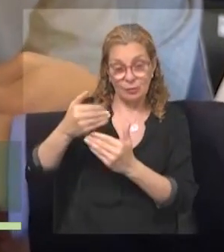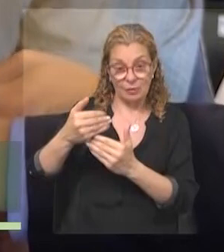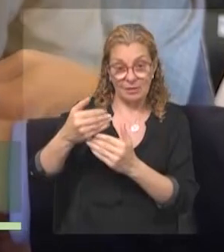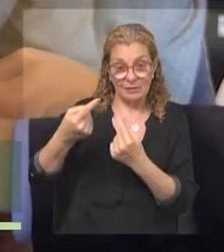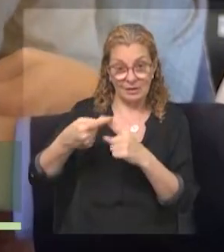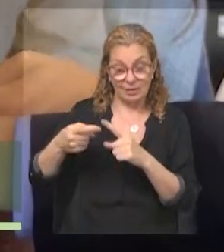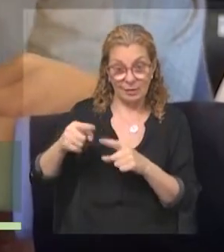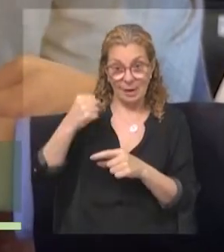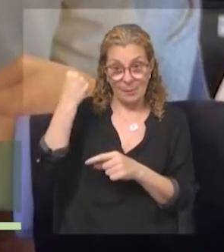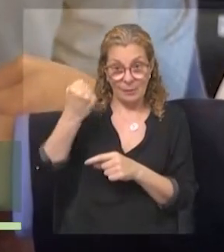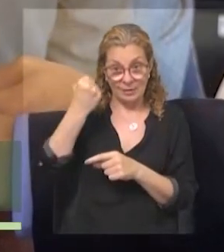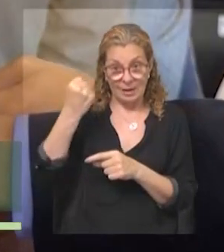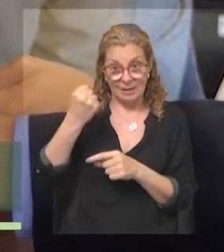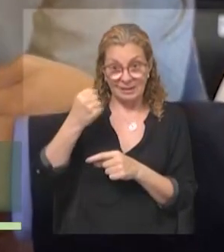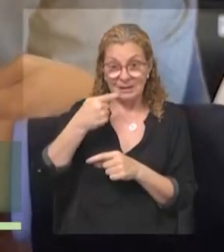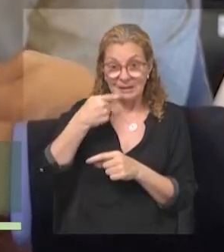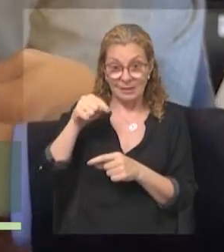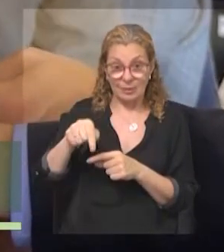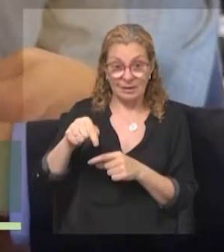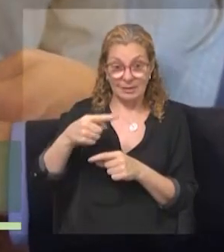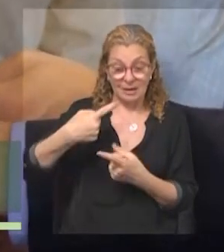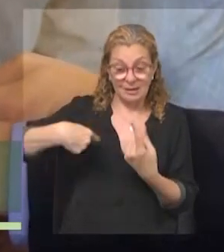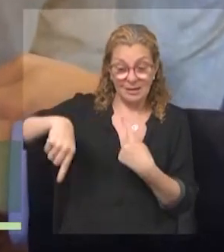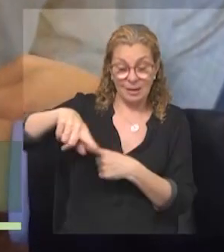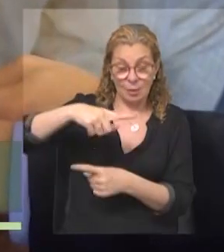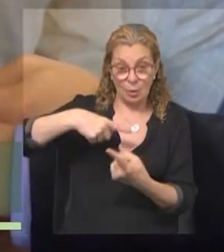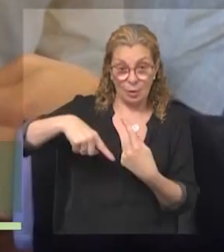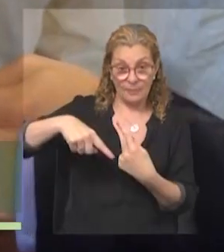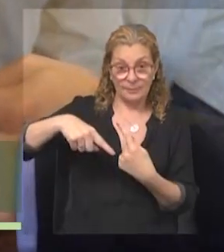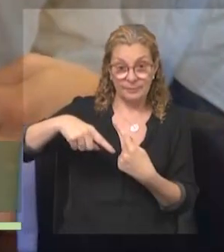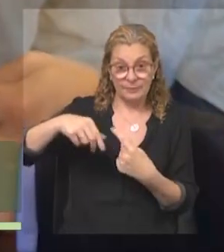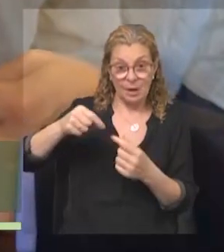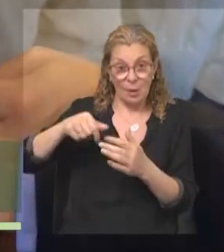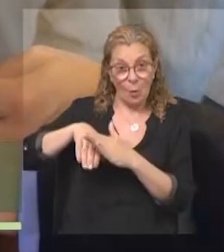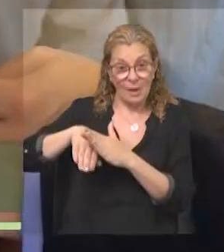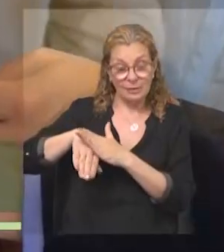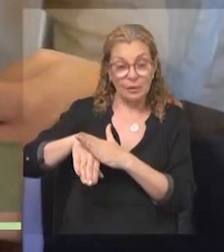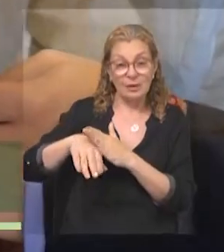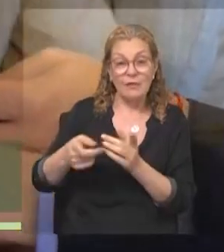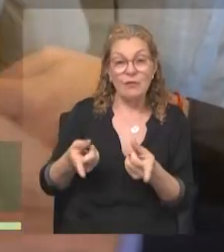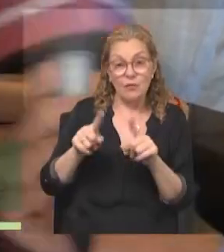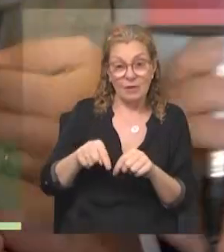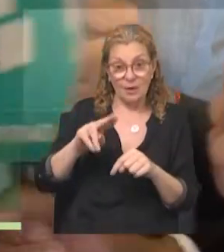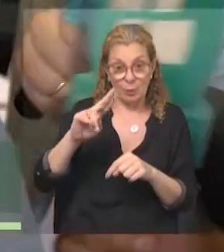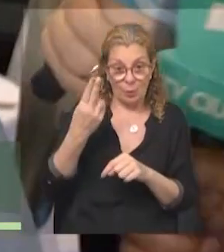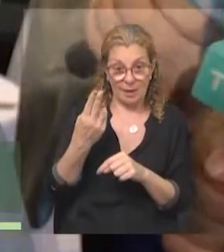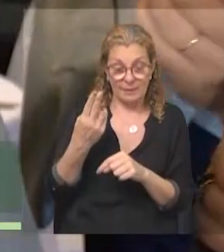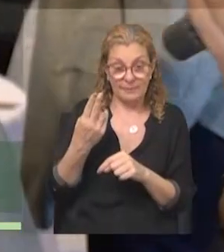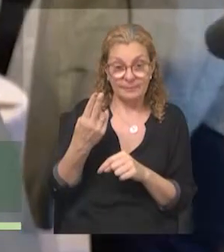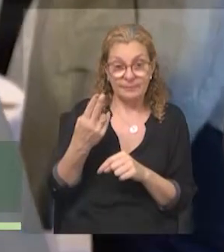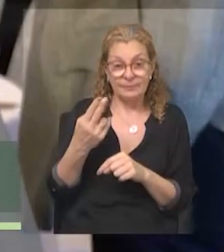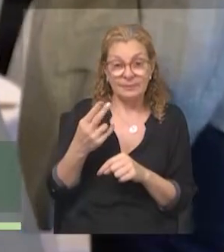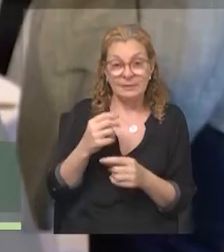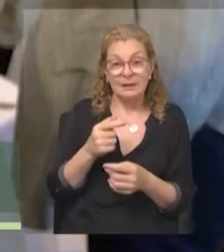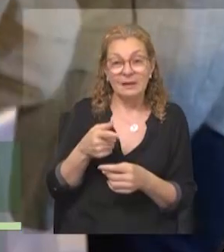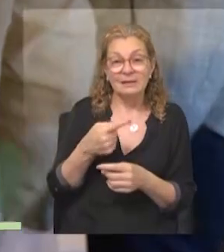si será importante contar con ese círculo virtuoso del ahorro que se reinvierte en el país no O sea que esta Ob esta